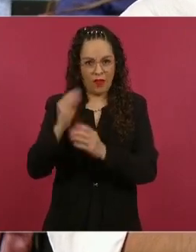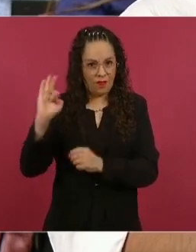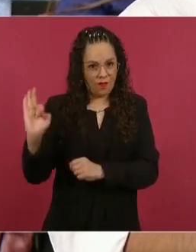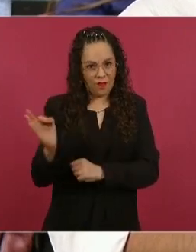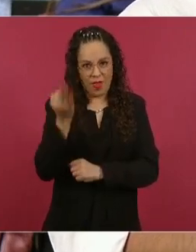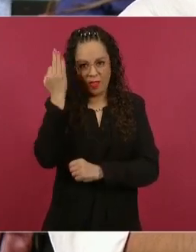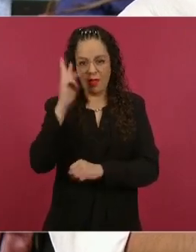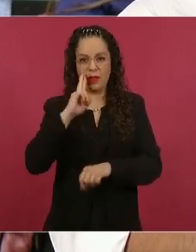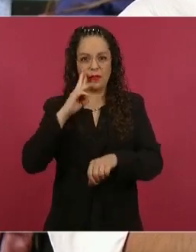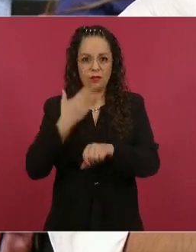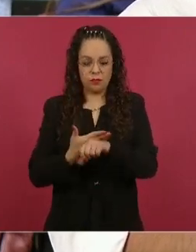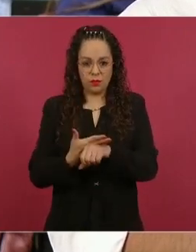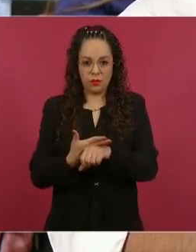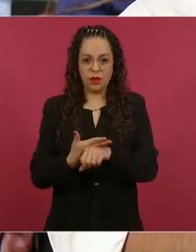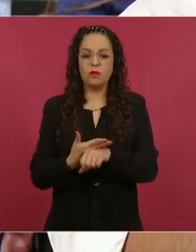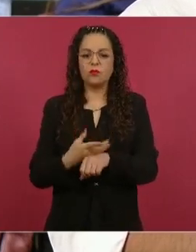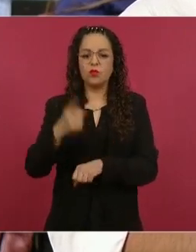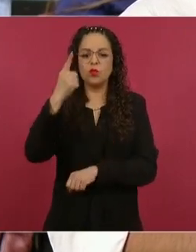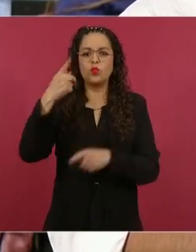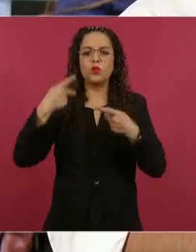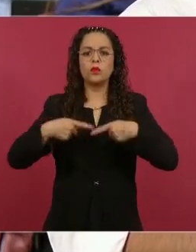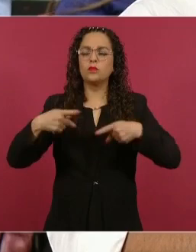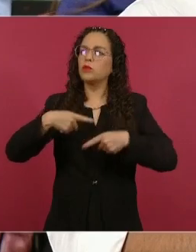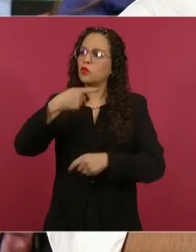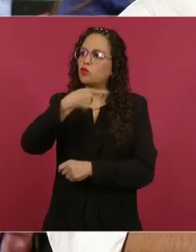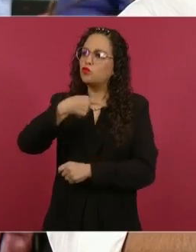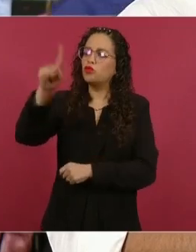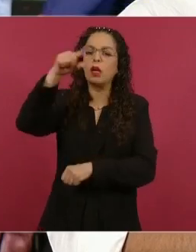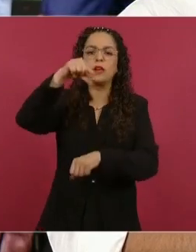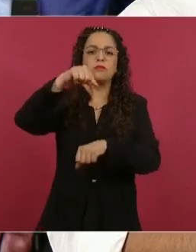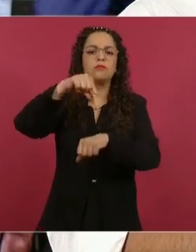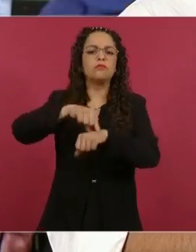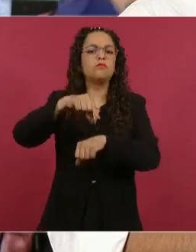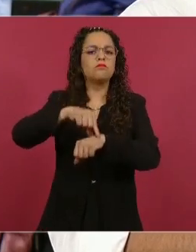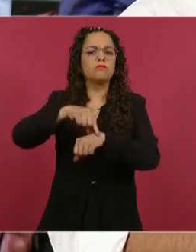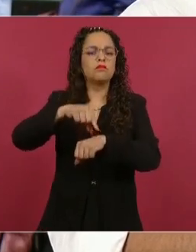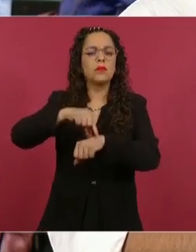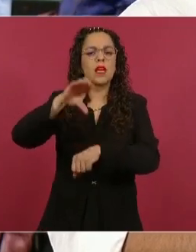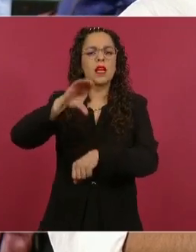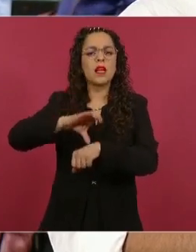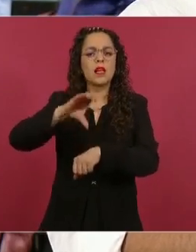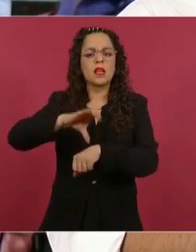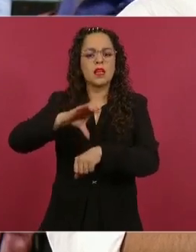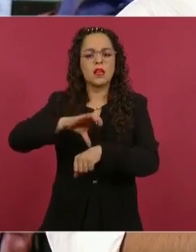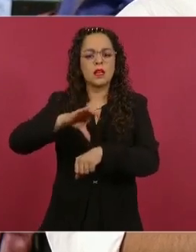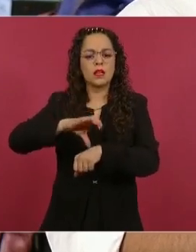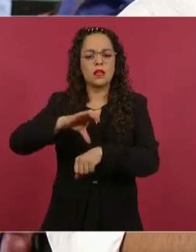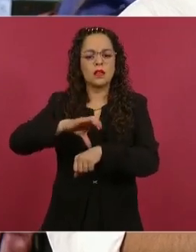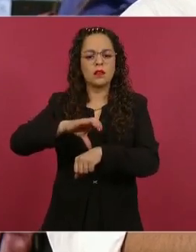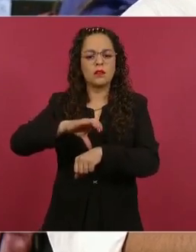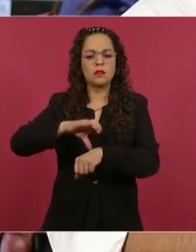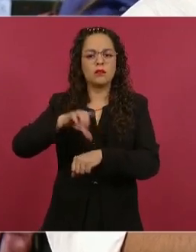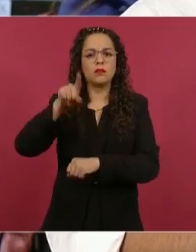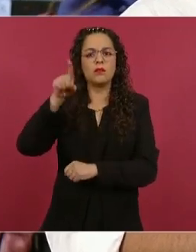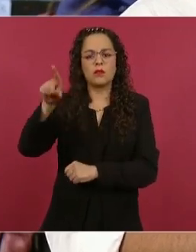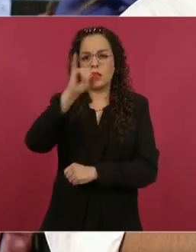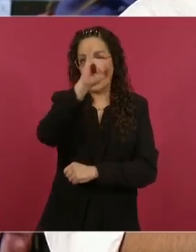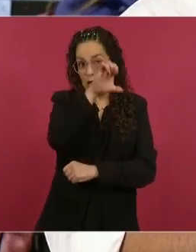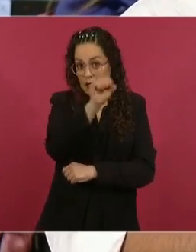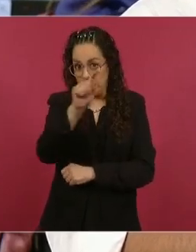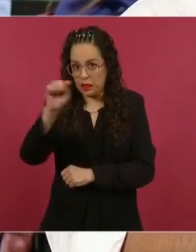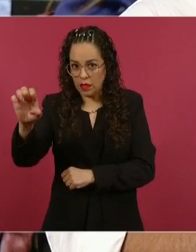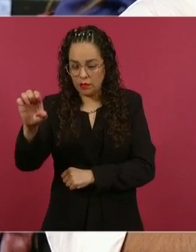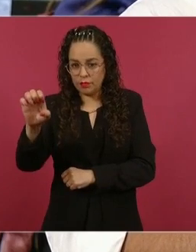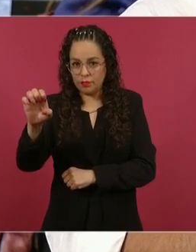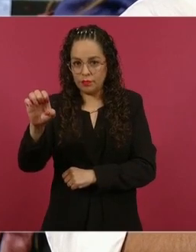su consulta al ISSSTE, en la clínica ahí de la Capo. Él fue